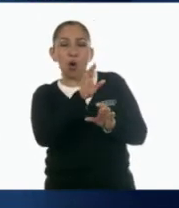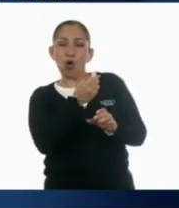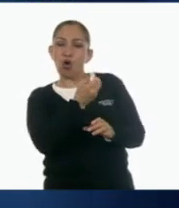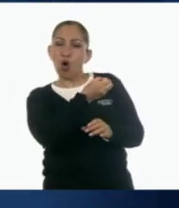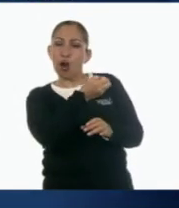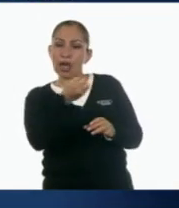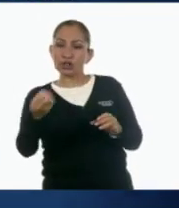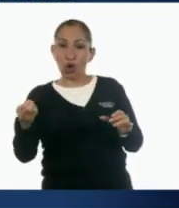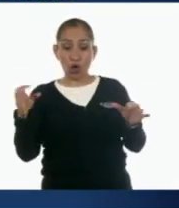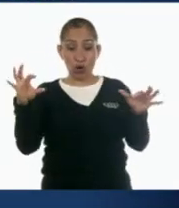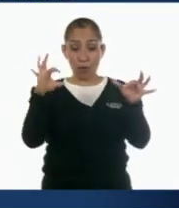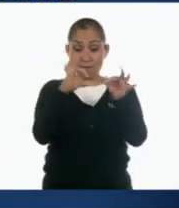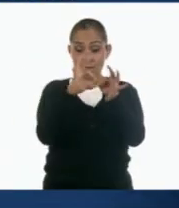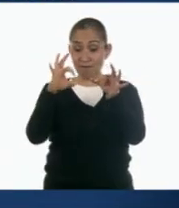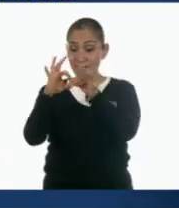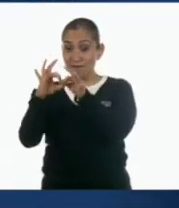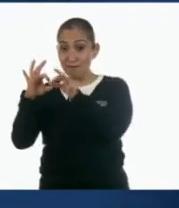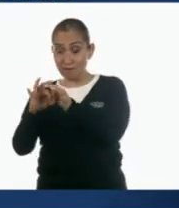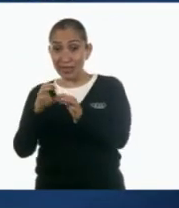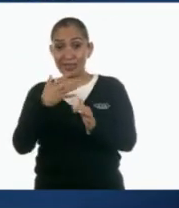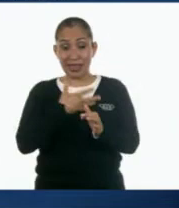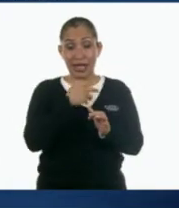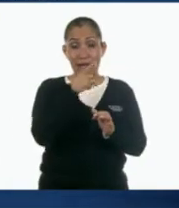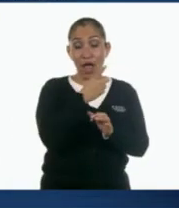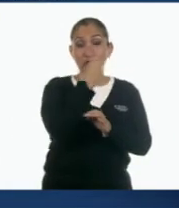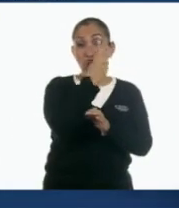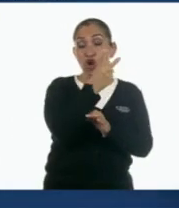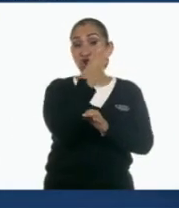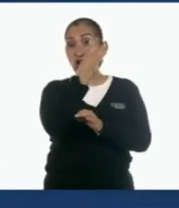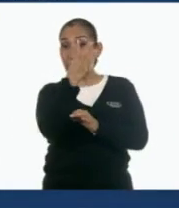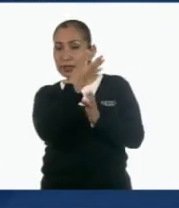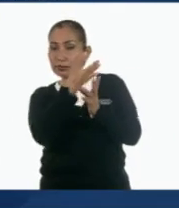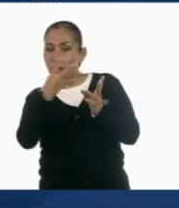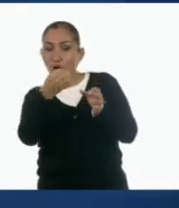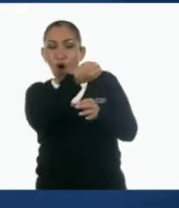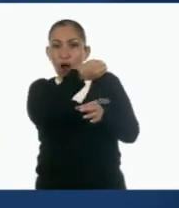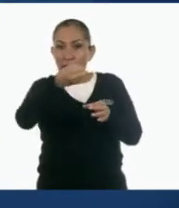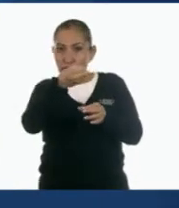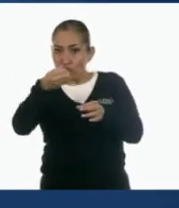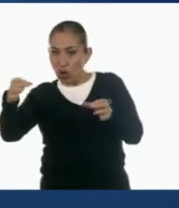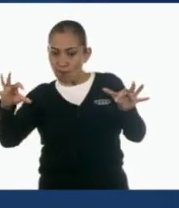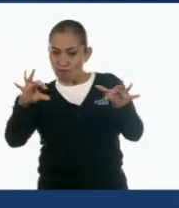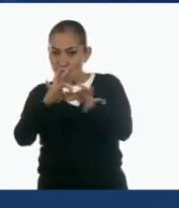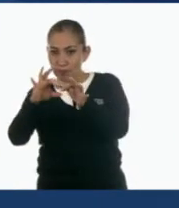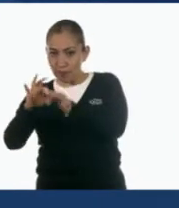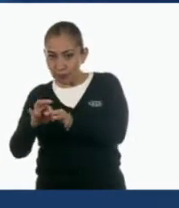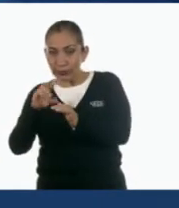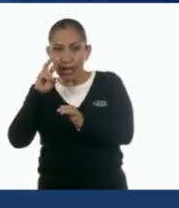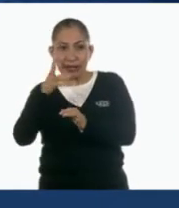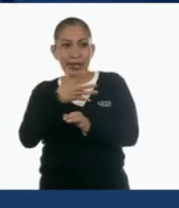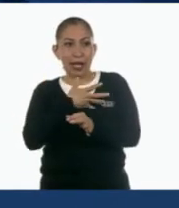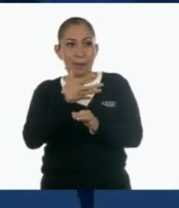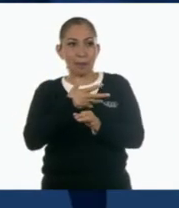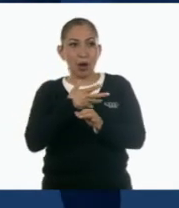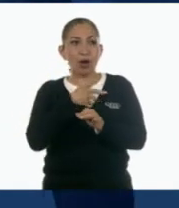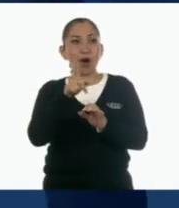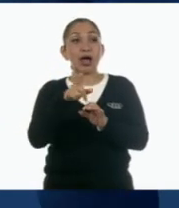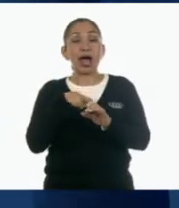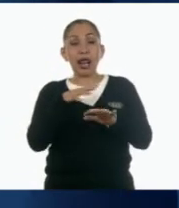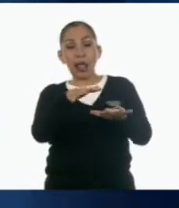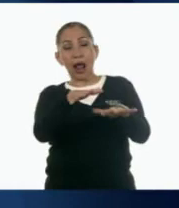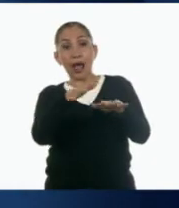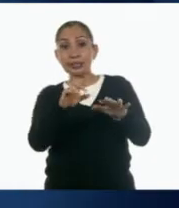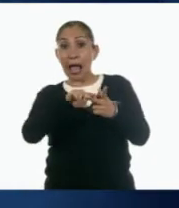oración compuesta, es decir, aquella que consta de dos o más formas verbales, y ahí los vamos a tener: el espectáculo